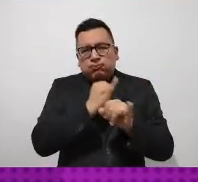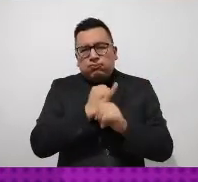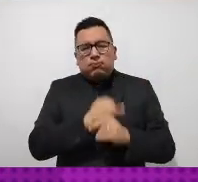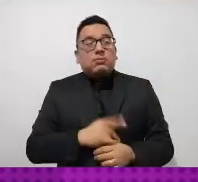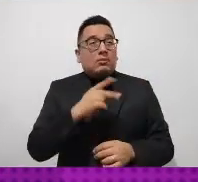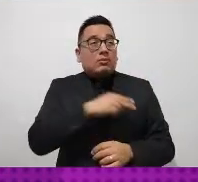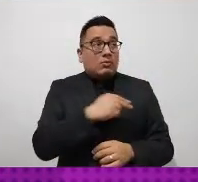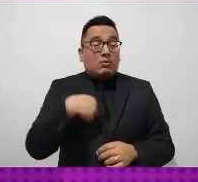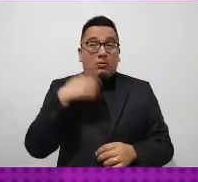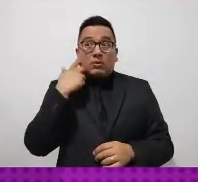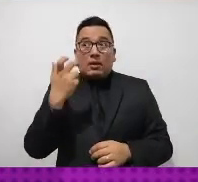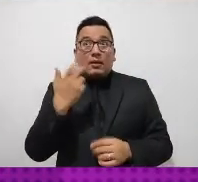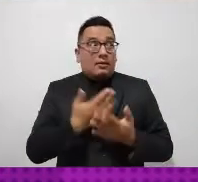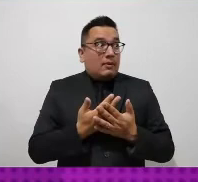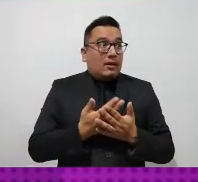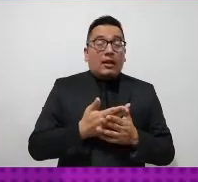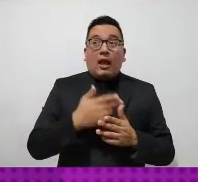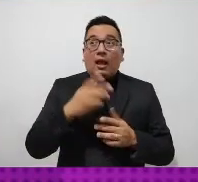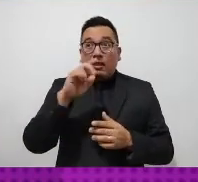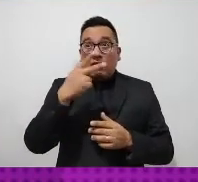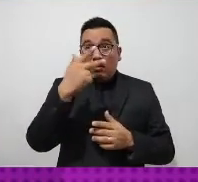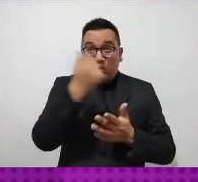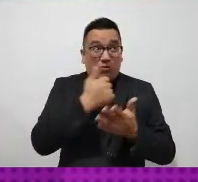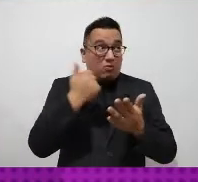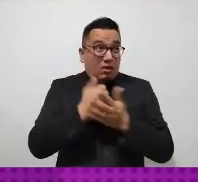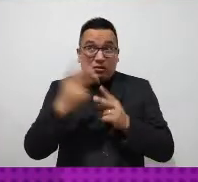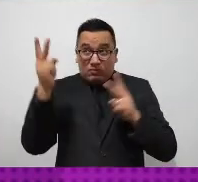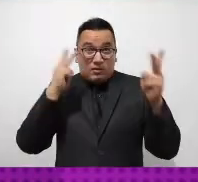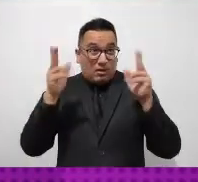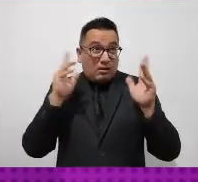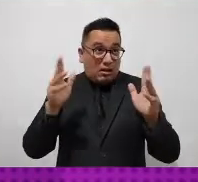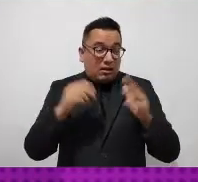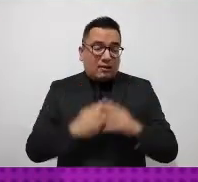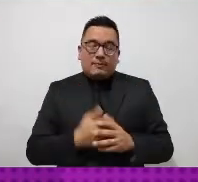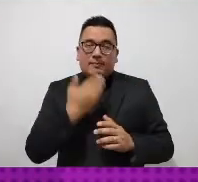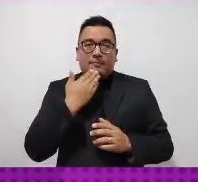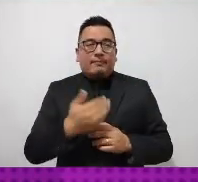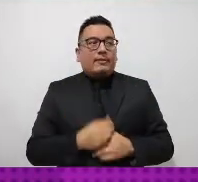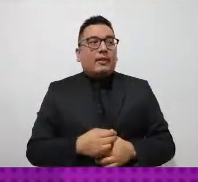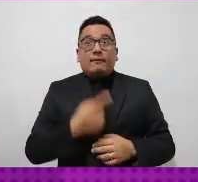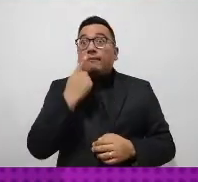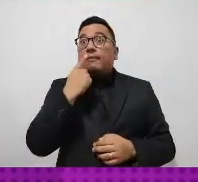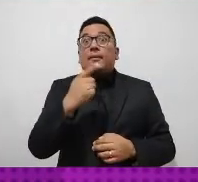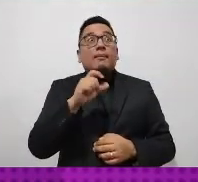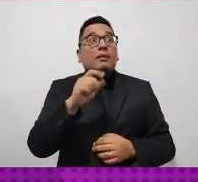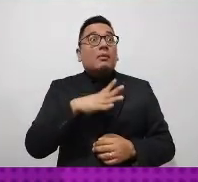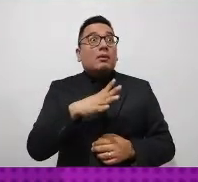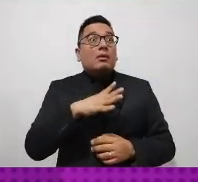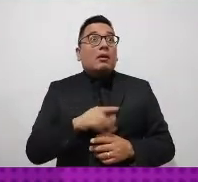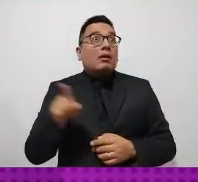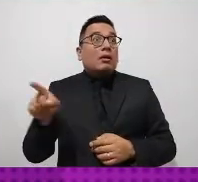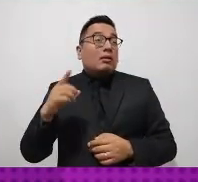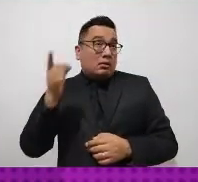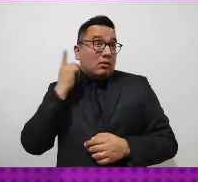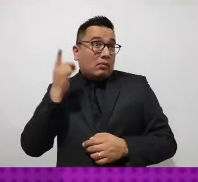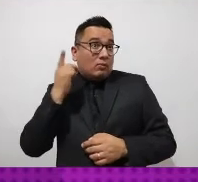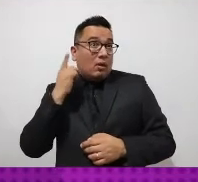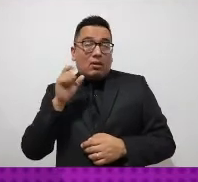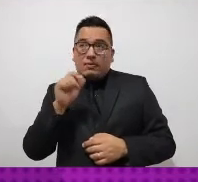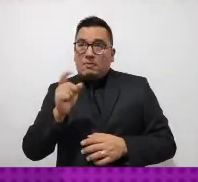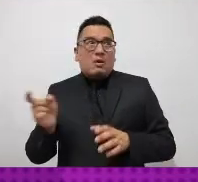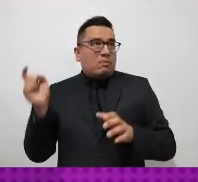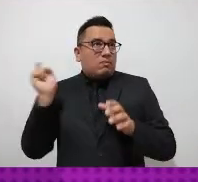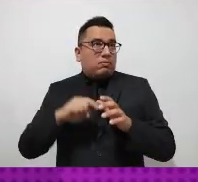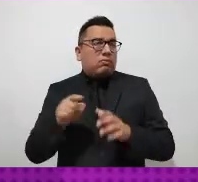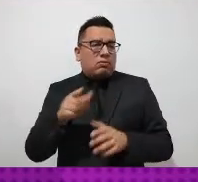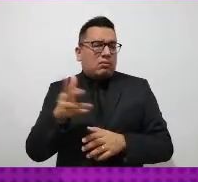38 ayuntamientos. También cabe resaltar que ya se incorporaron las diputadas locales, que aunque no emanaron del proceso